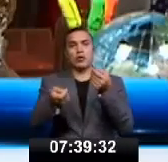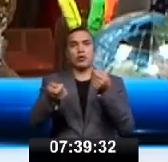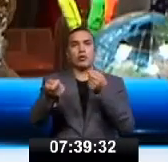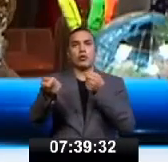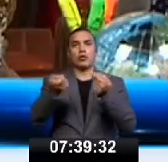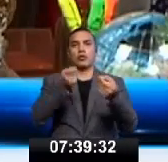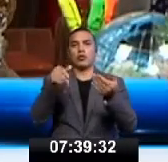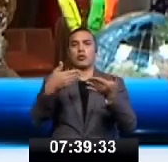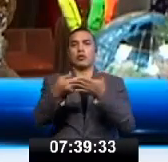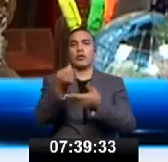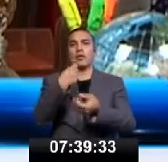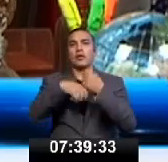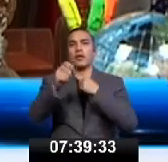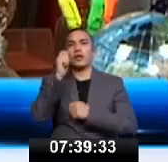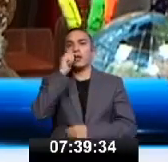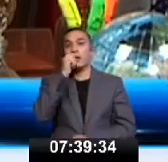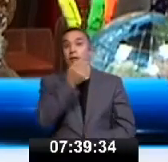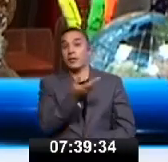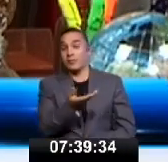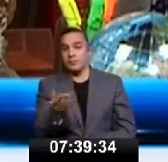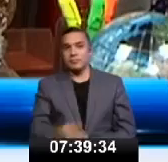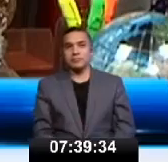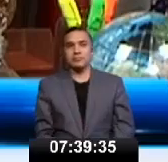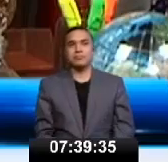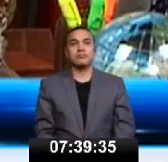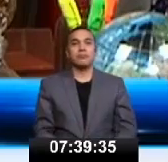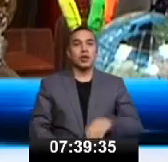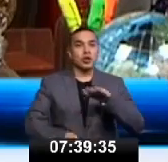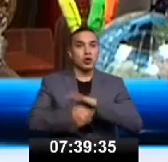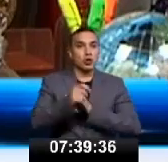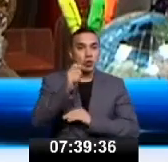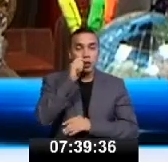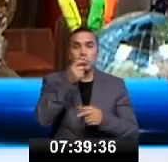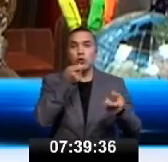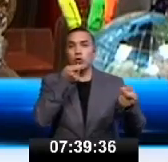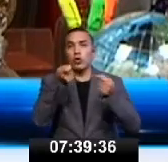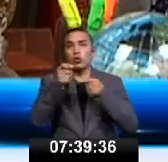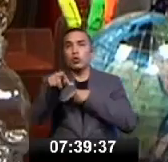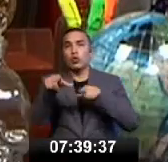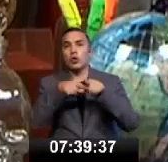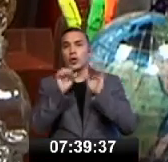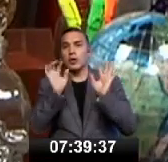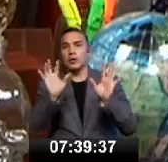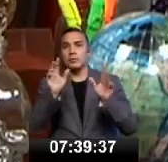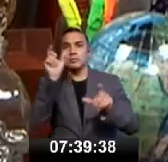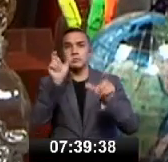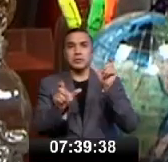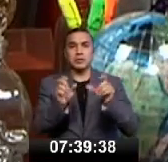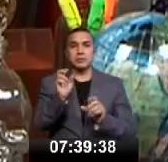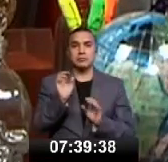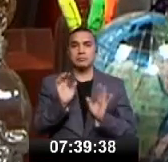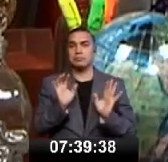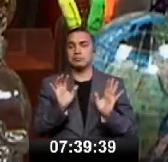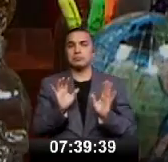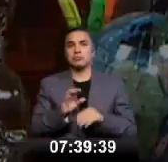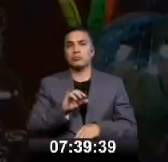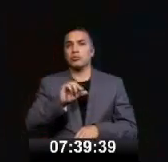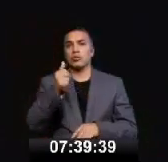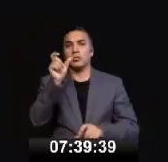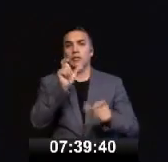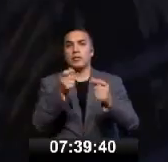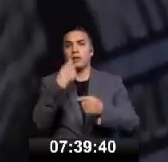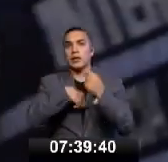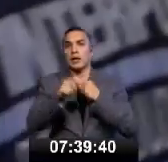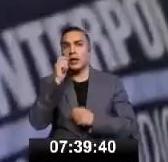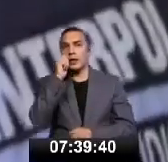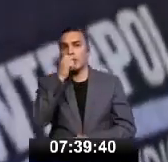los corredores de abastecimiento y movilidad, los centros de acopio, controle la zona de presencia de otros carteles.